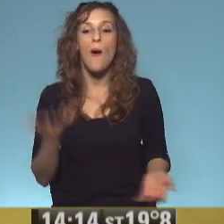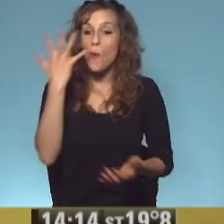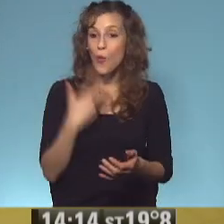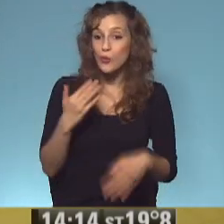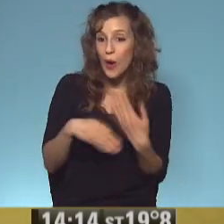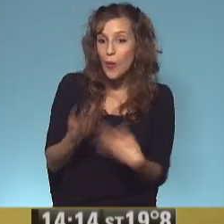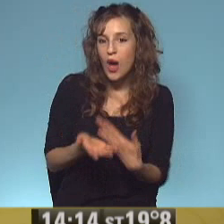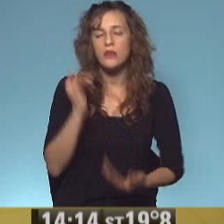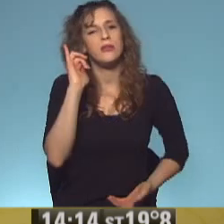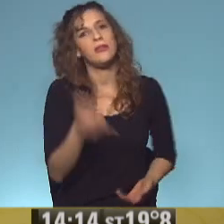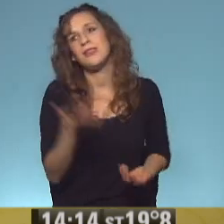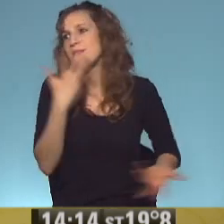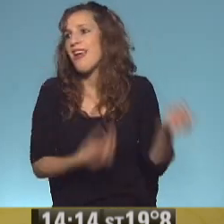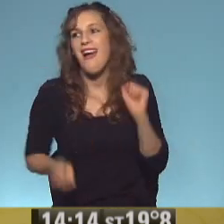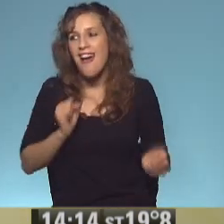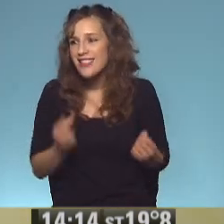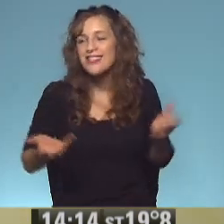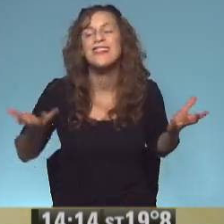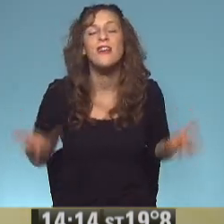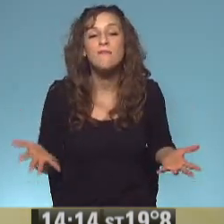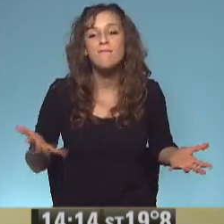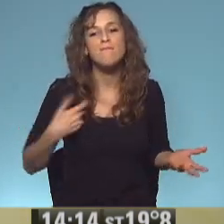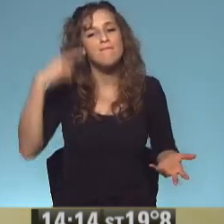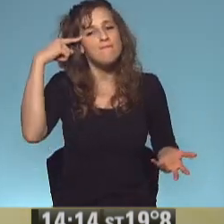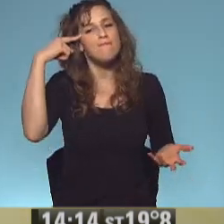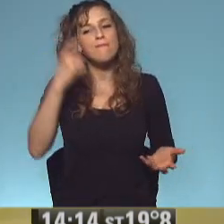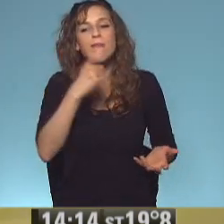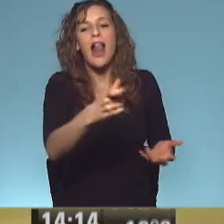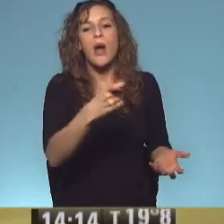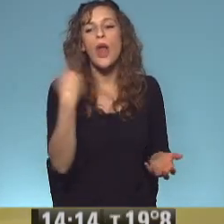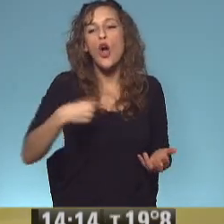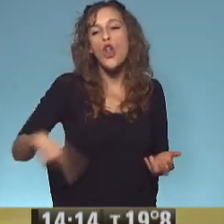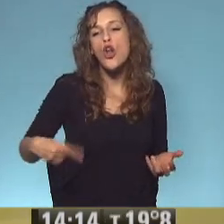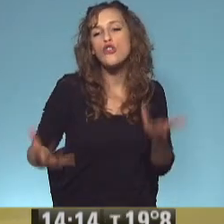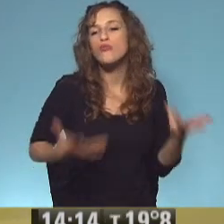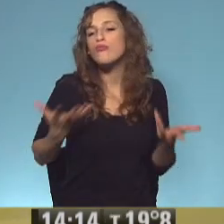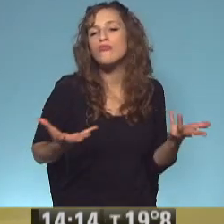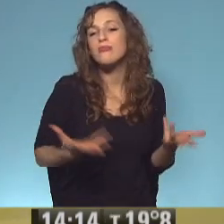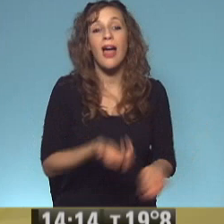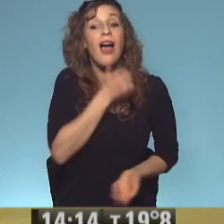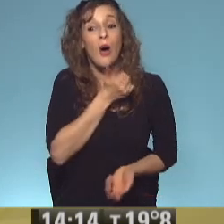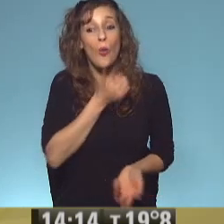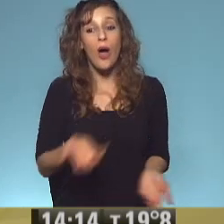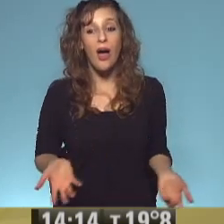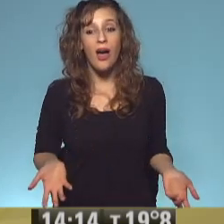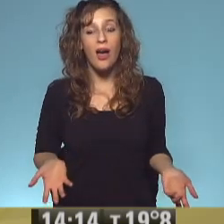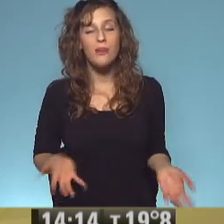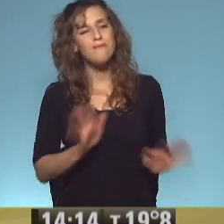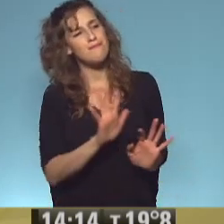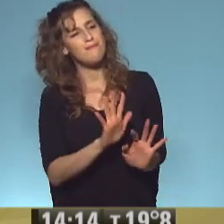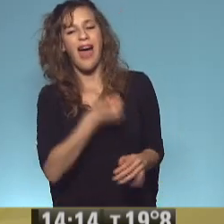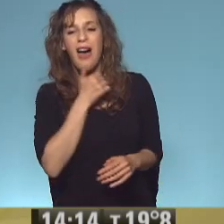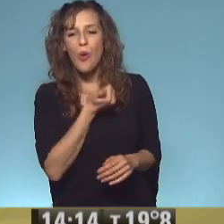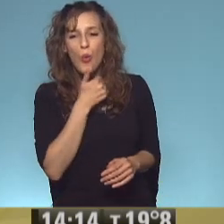encanta. A ver, pensemos palabras con colores. Agua. Pero el agua